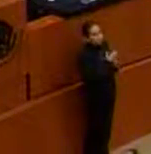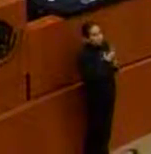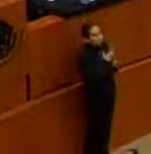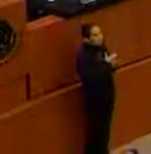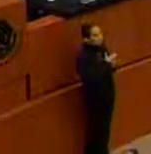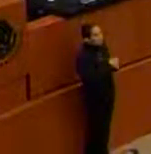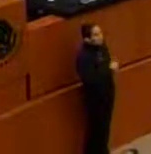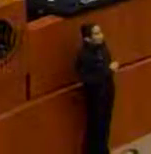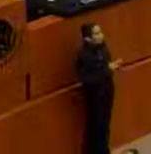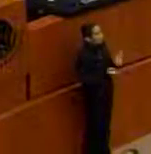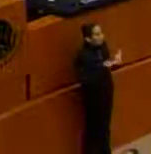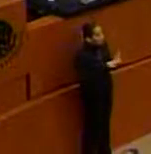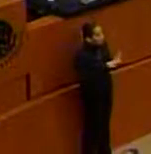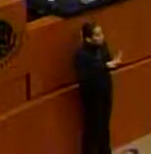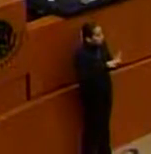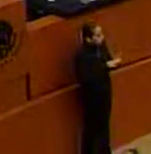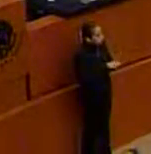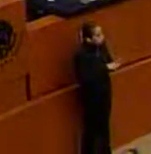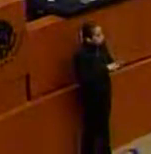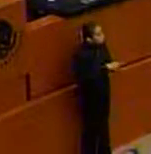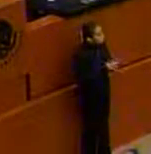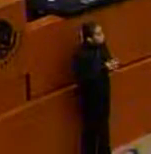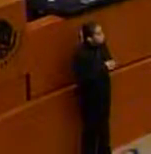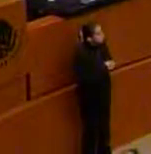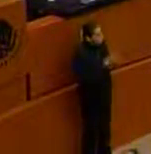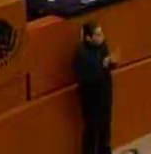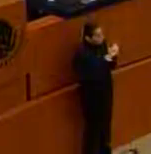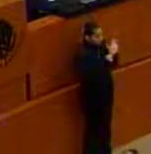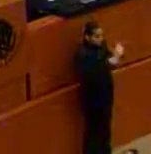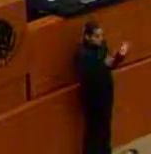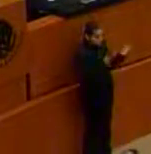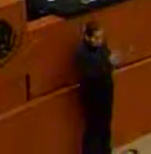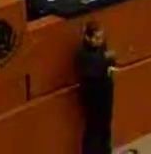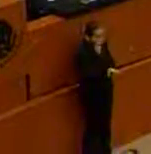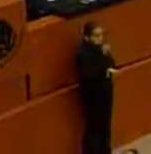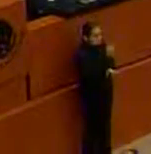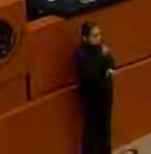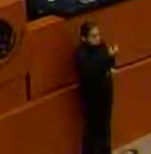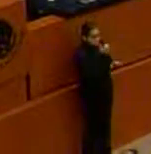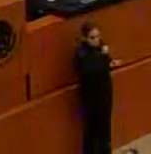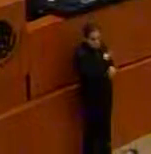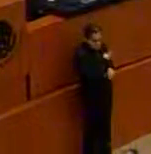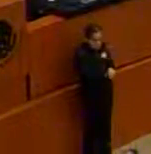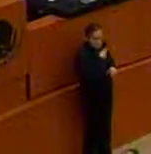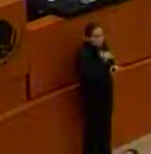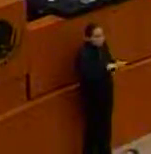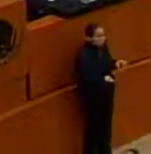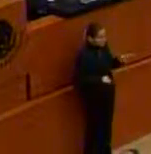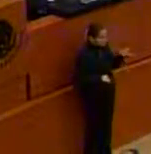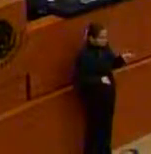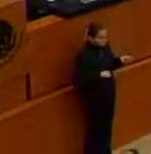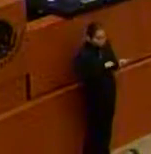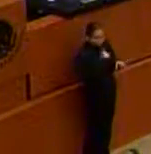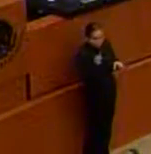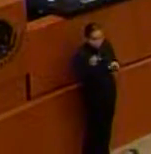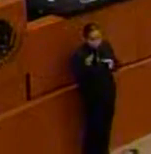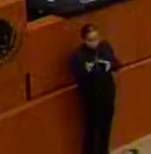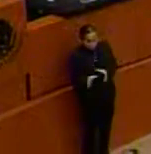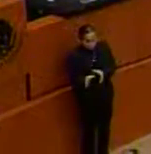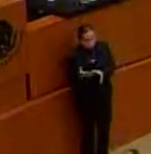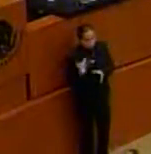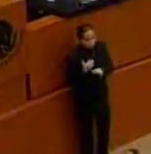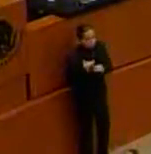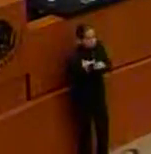estos momentos pues presentando, por un lado, cambios muy saludables, muy interesantes, y por otro lado